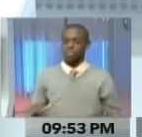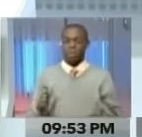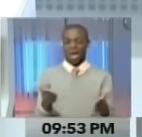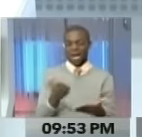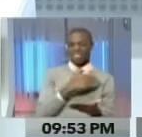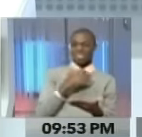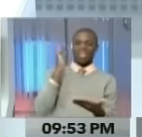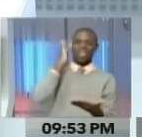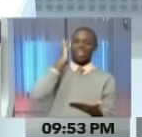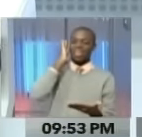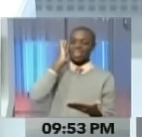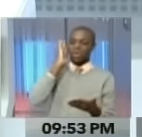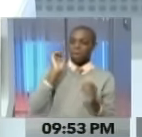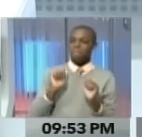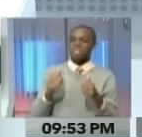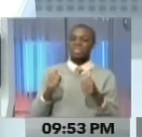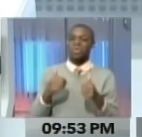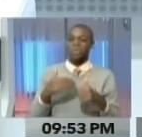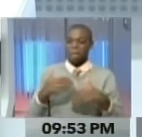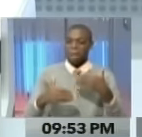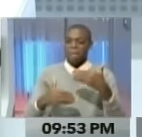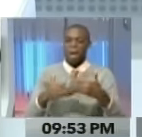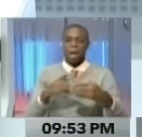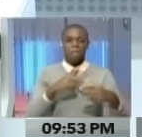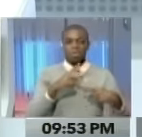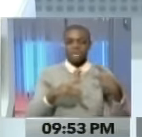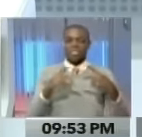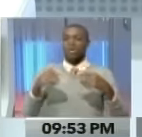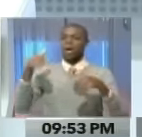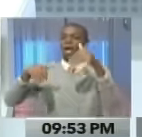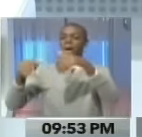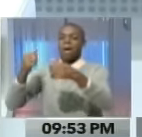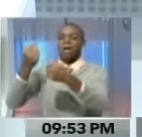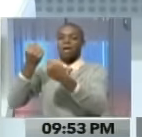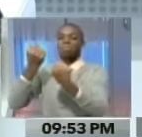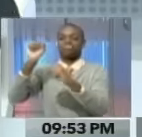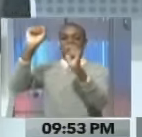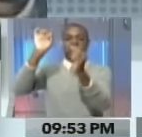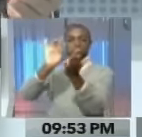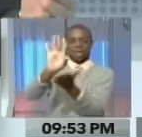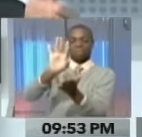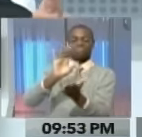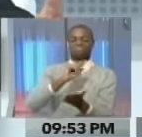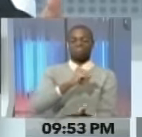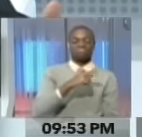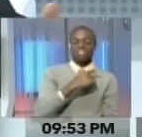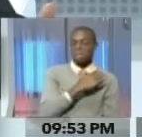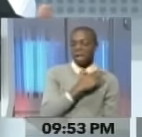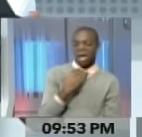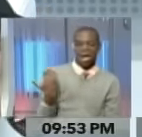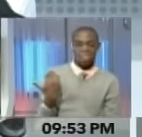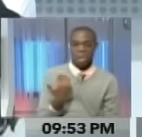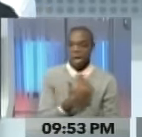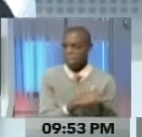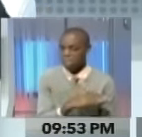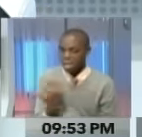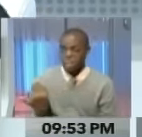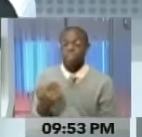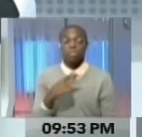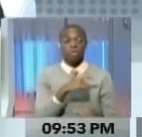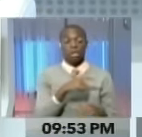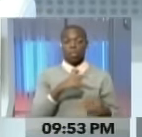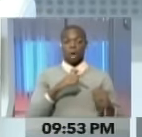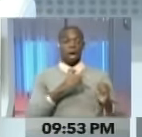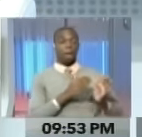esa afirmación llama mucho la atención sobre todo porque ya los medios comienzan a decir que el Consejo Nacional electoral pues aprueba la primera fase del proceso revocatorio